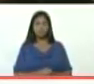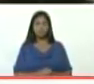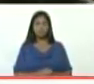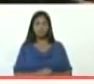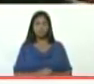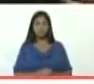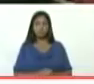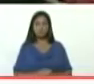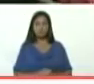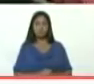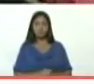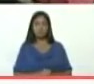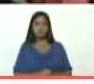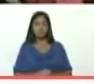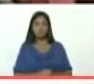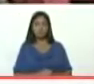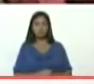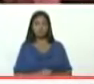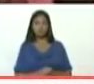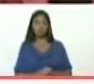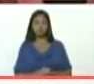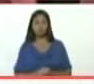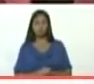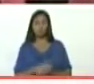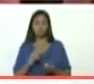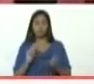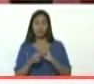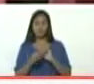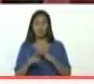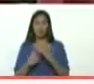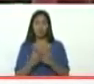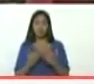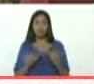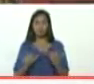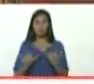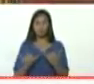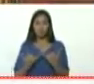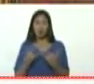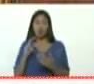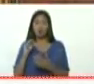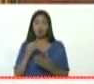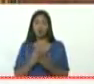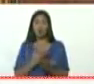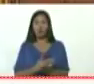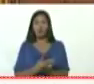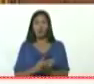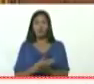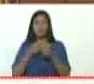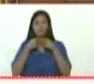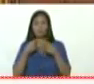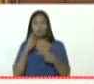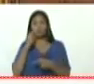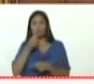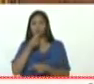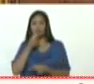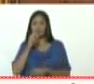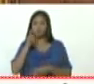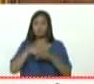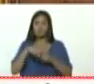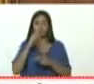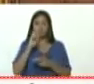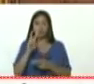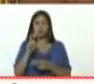histórica, un cambio histórico, sin lugar a dudas. Nunca desaparecerá el periodista que se siente frente a su